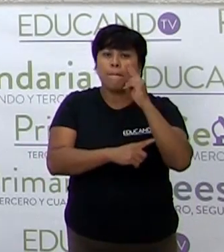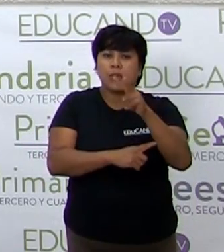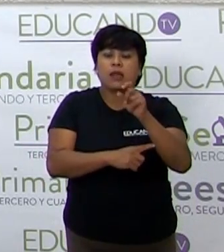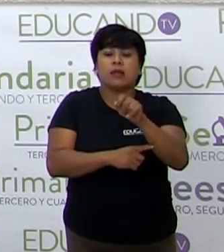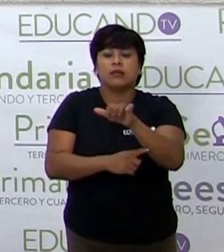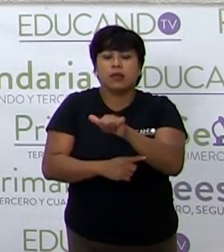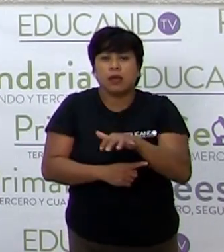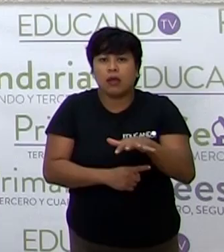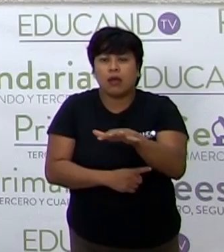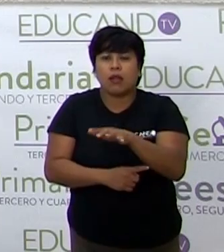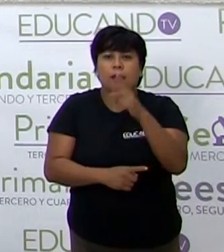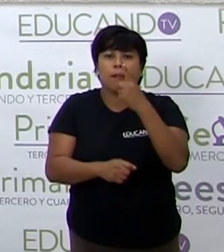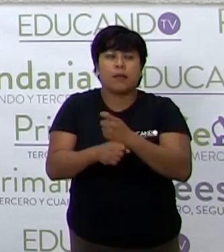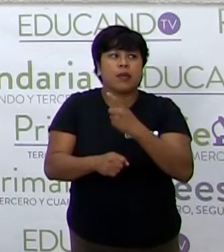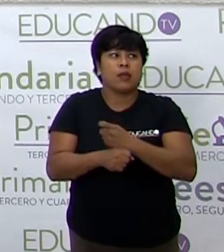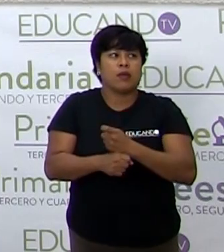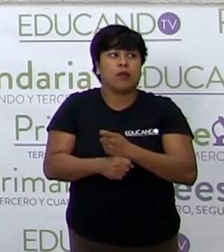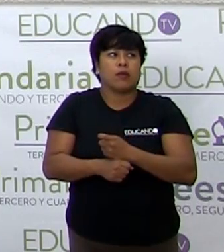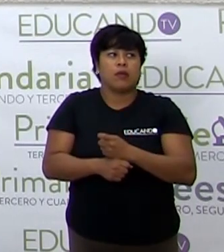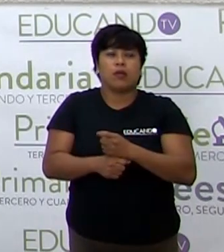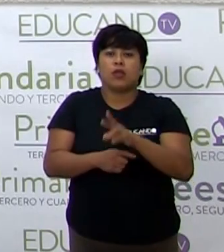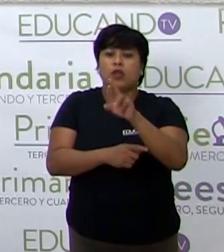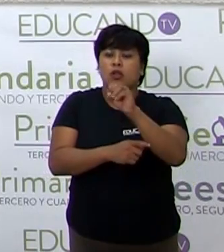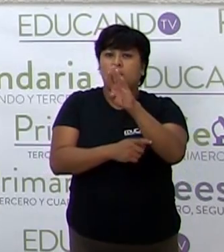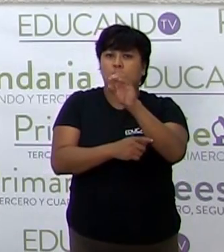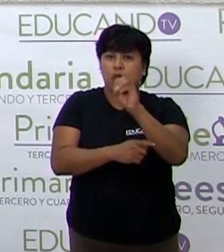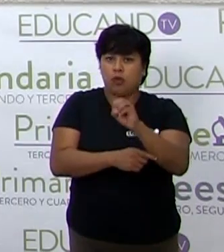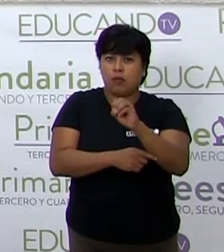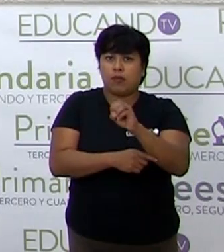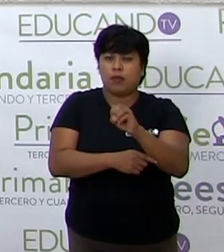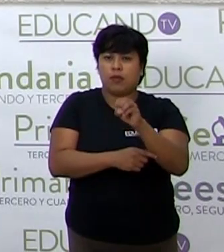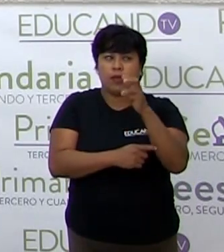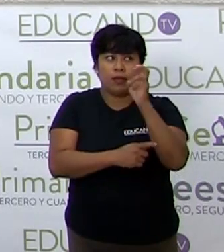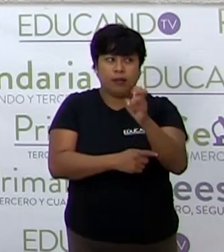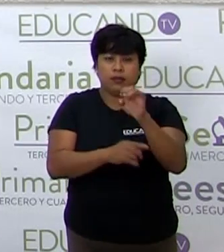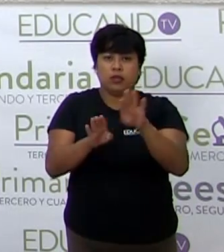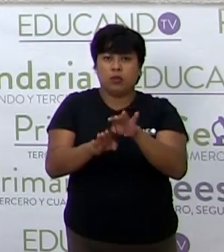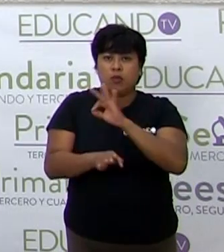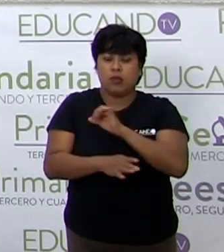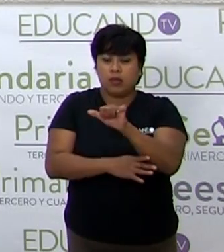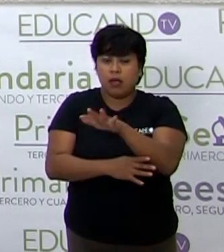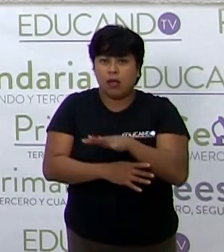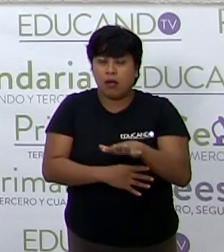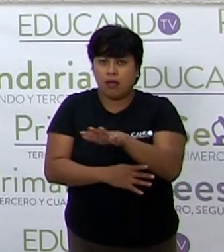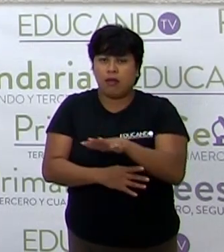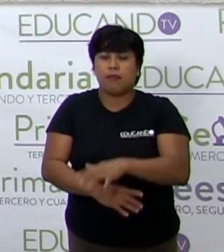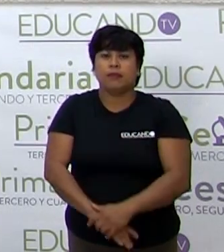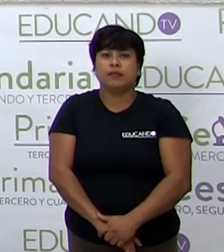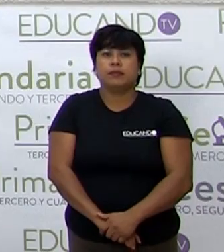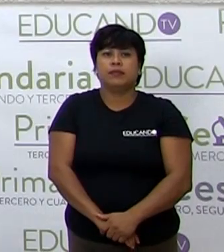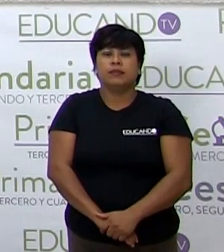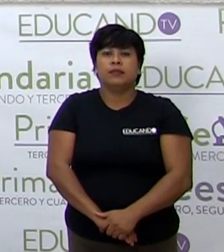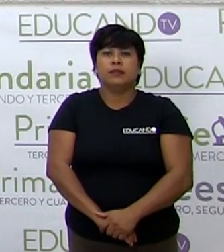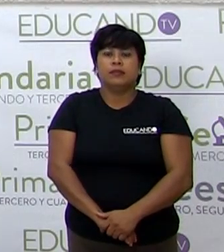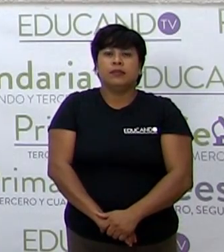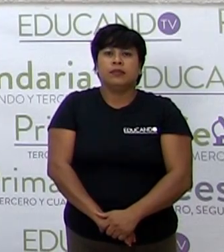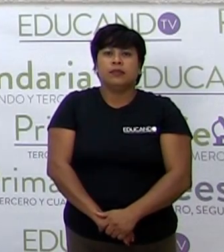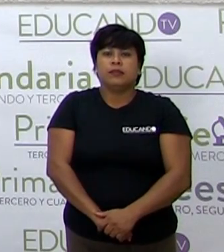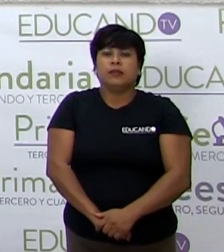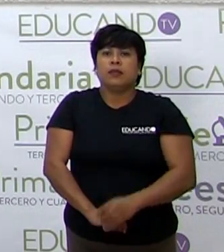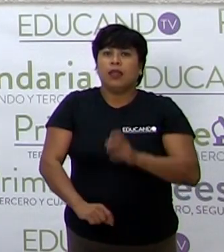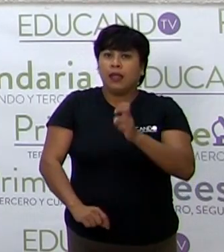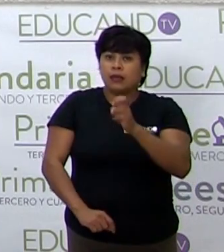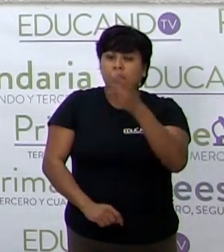área de un rombo, que está aquí, área del rombo, le voy a poner aquí, área del